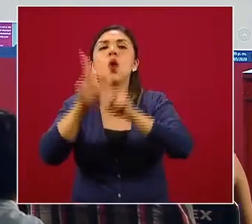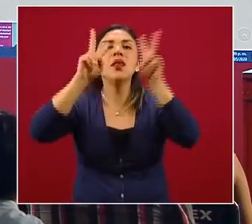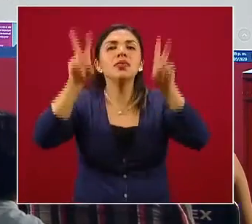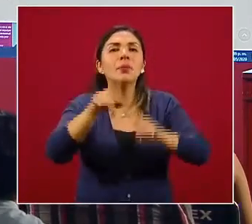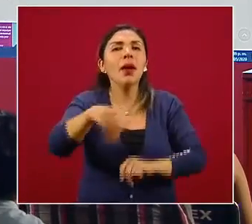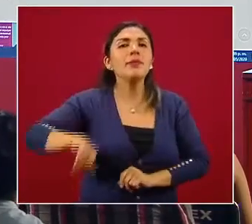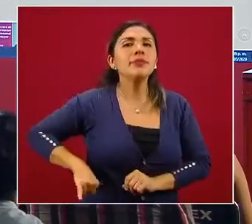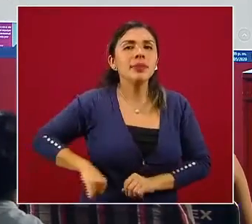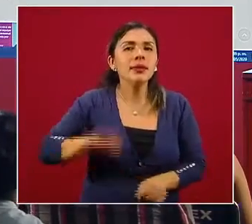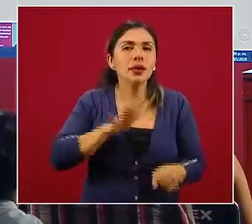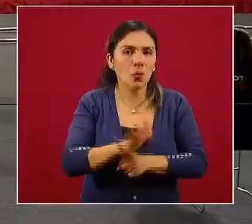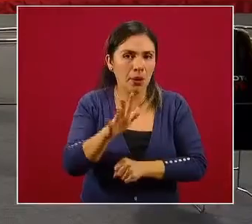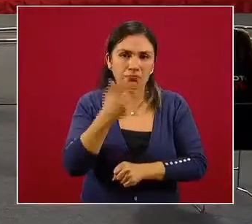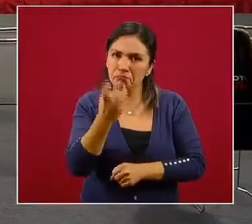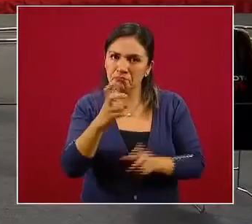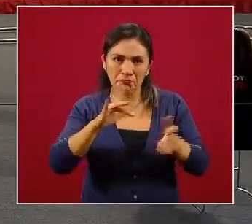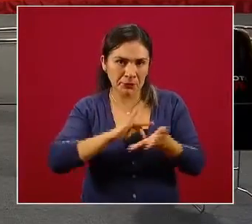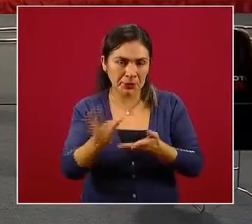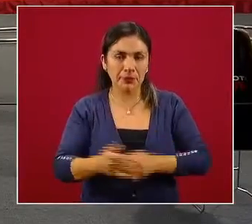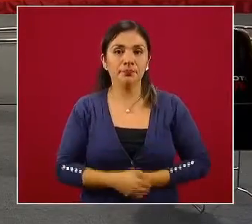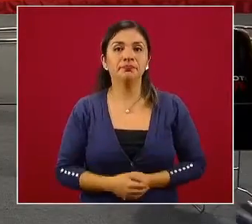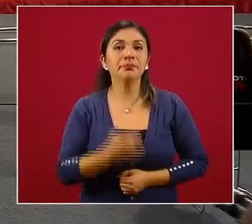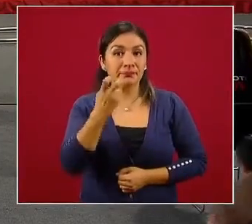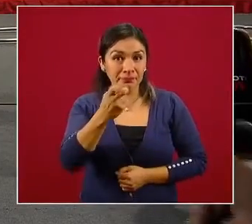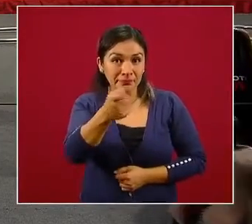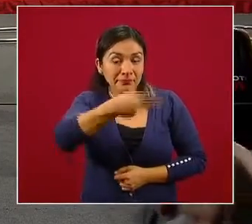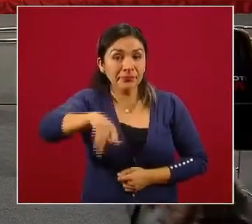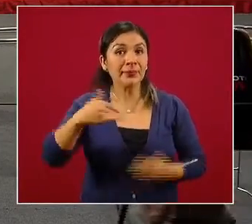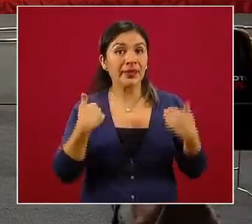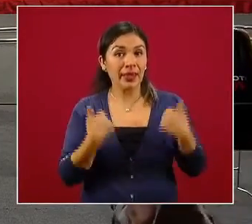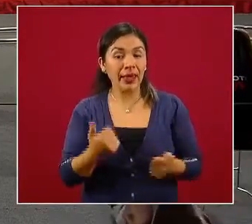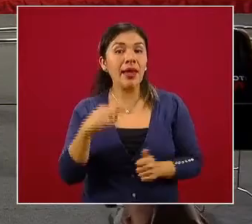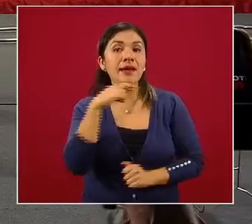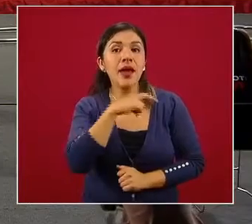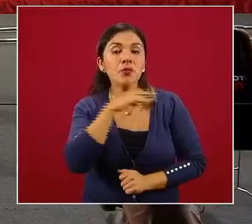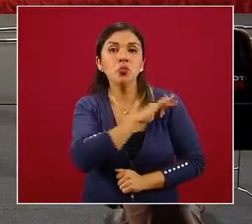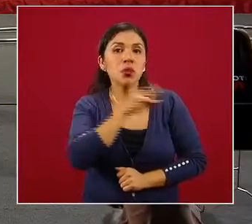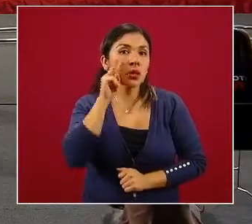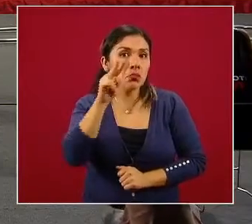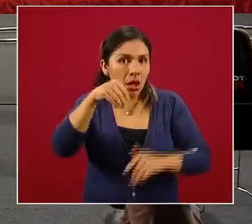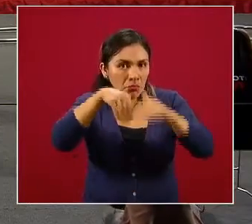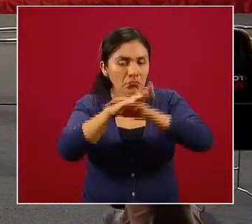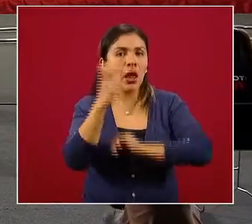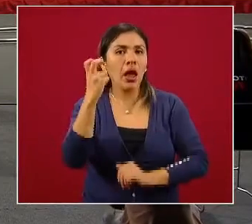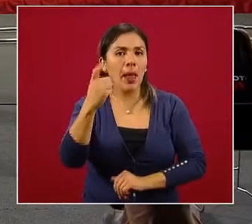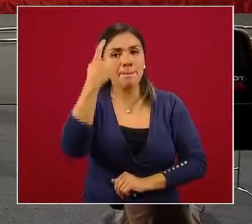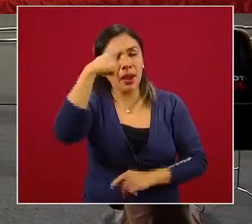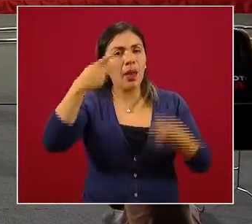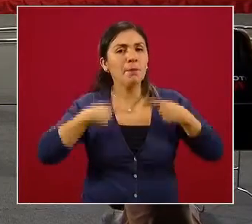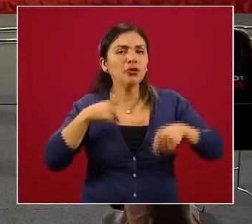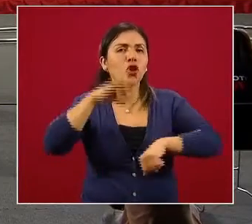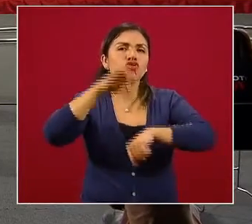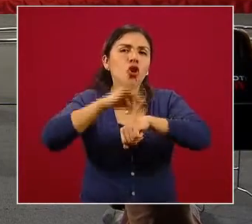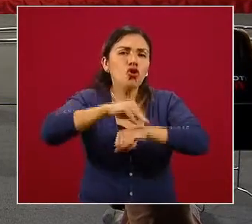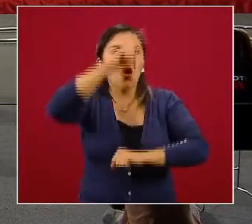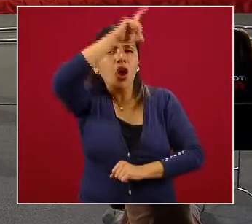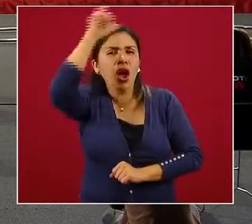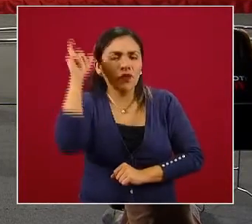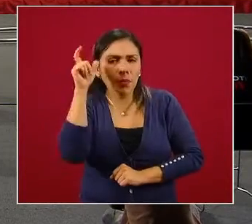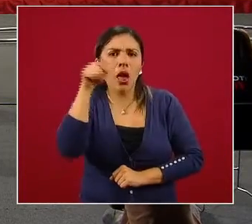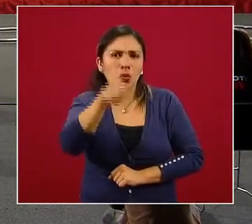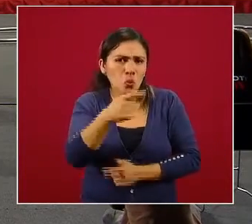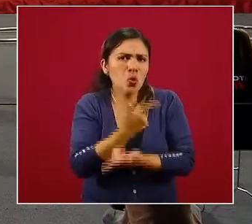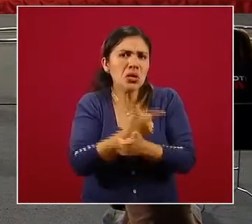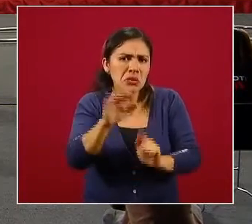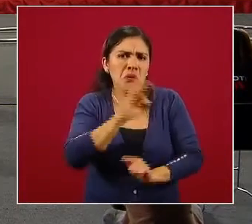que quisiéramos ver. Muchas gracias. Gracias. Esto para pronta referencia, desde luego, aunque está destinado a personal de salud, cualquiera o ustedes